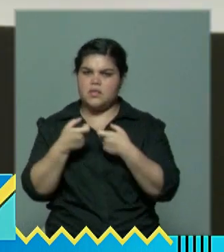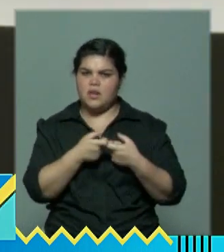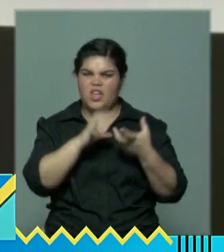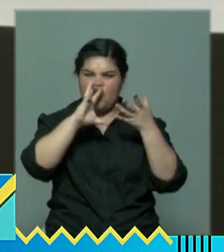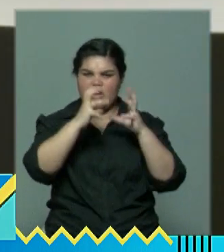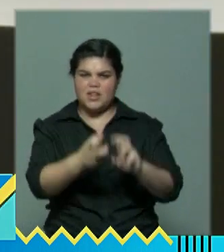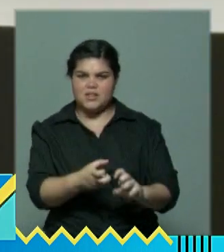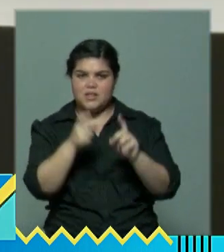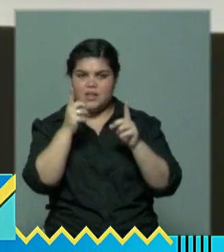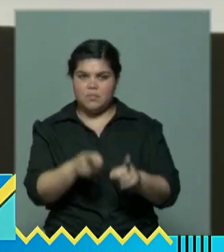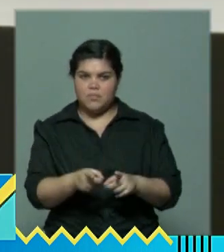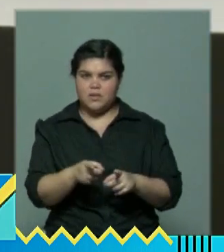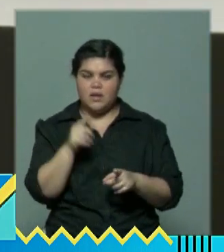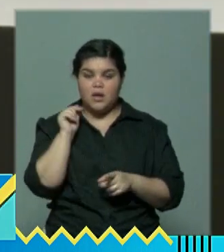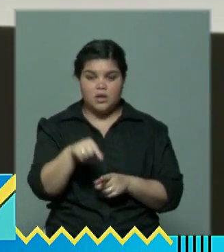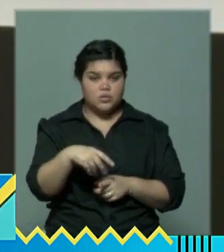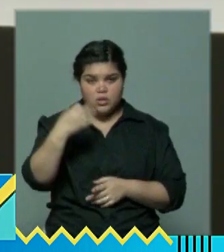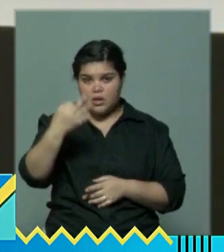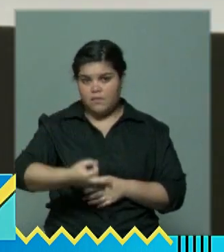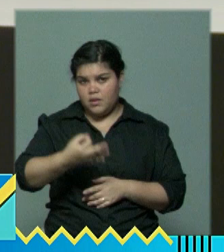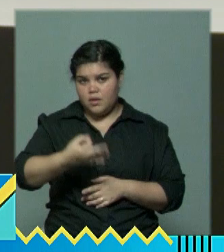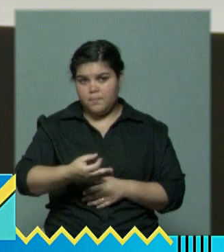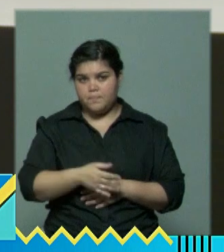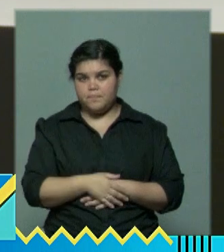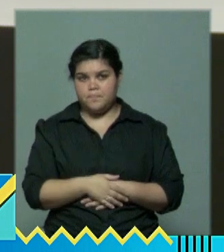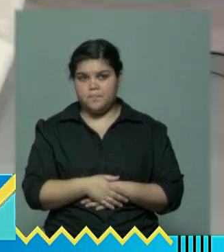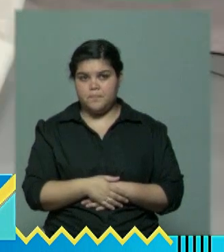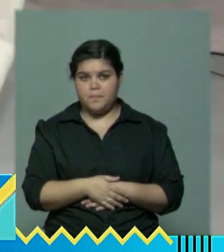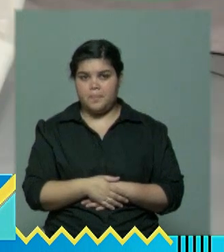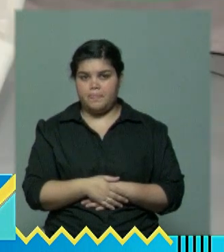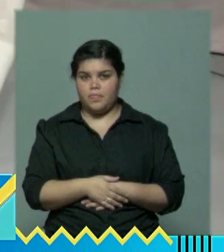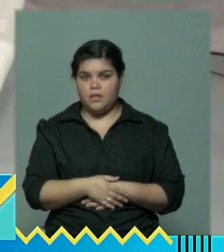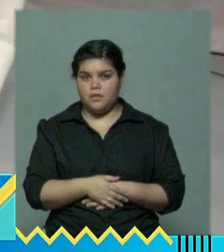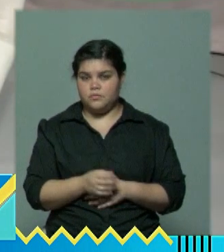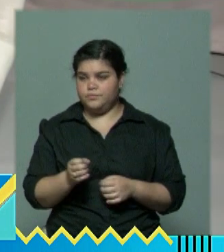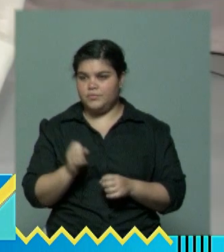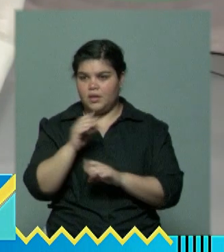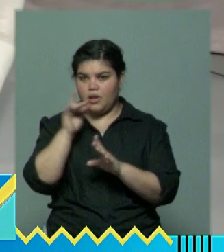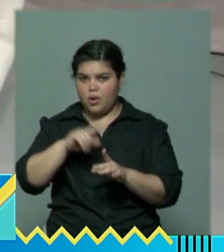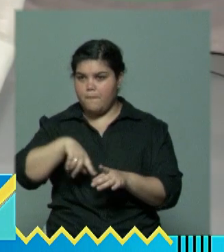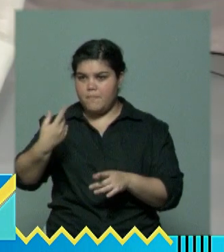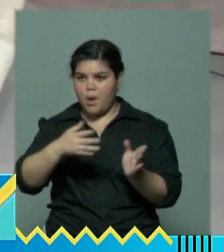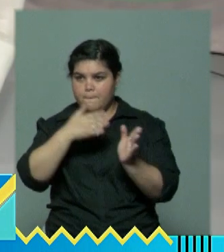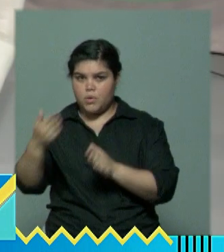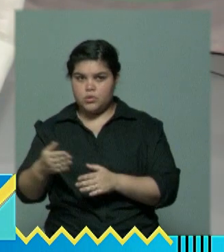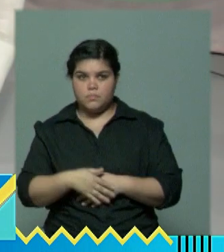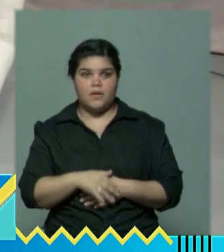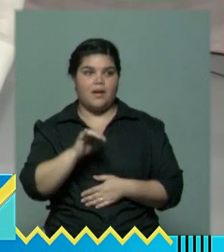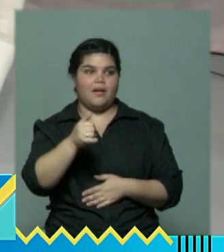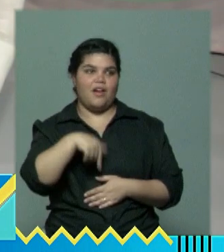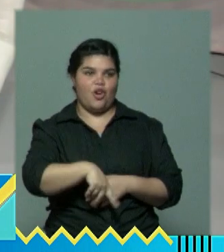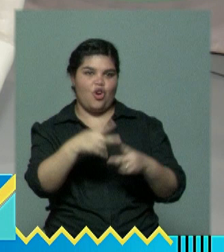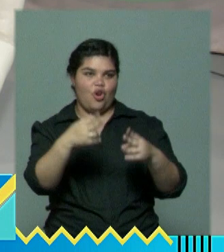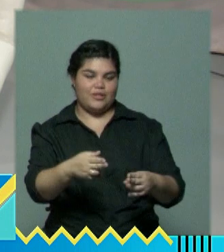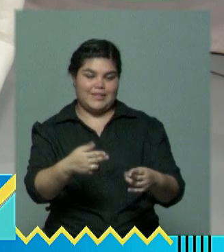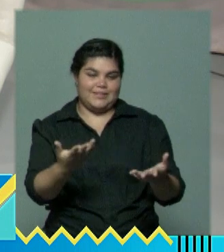que el sindicato es bueno y es bueno estar gremializado, así se dice, ¿no? Parece que dejemos igual la pregunta para el próximo bloque. Dale. Hay corte, miren, de ahí me